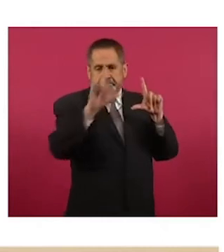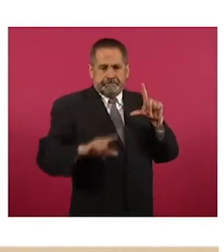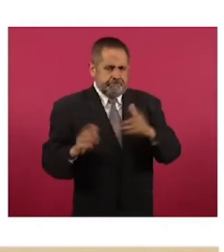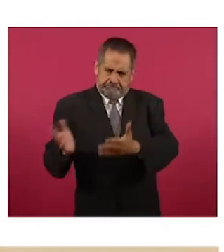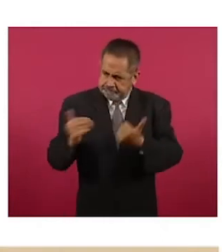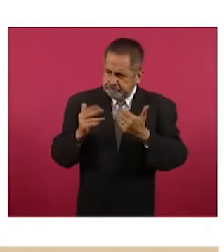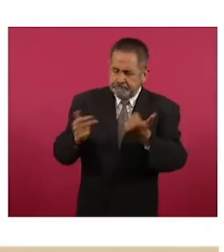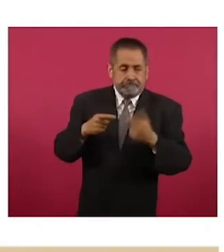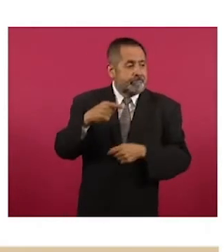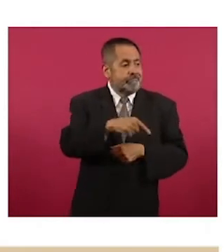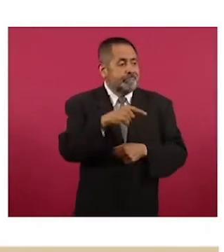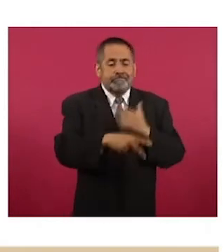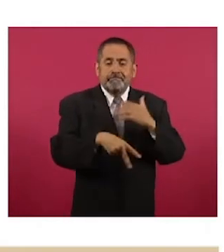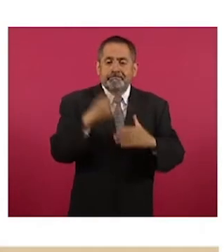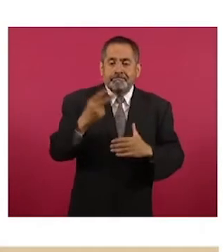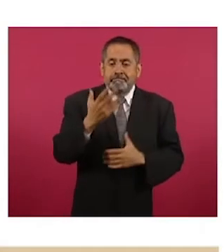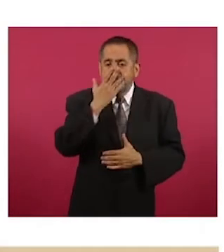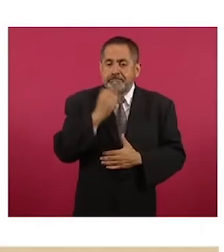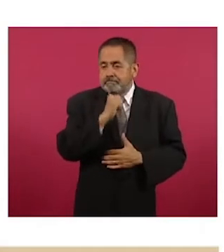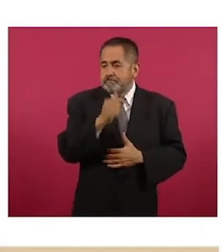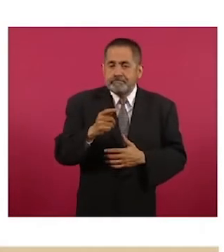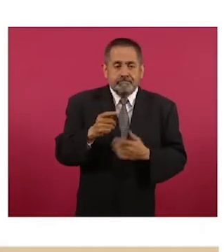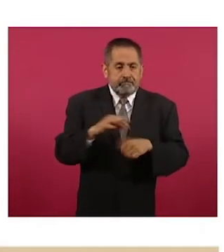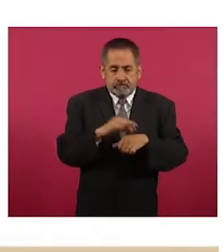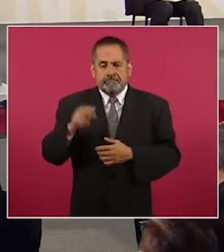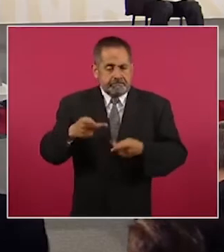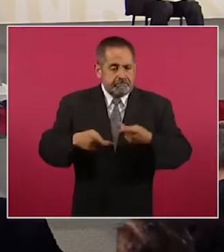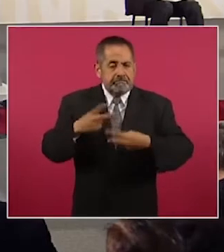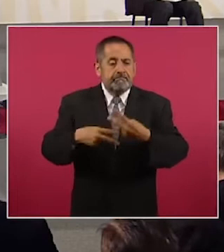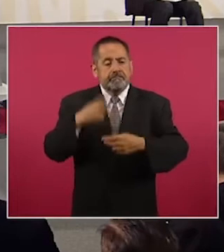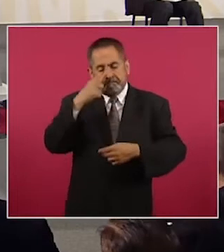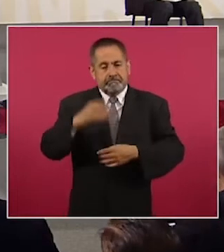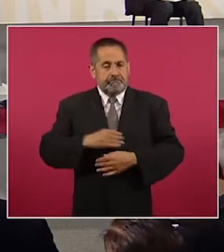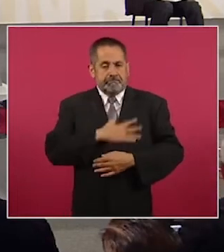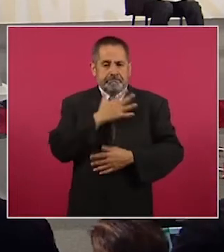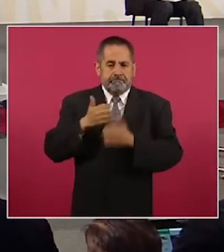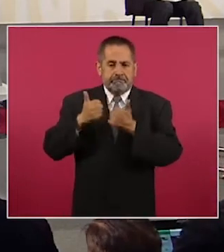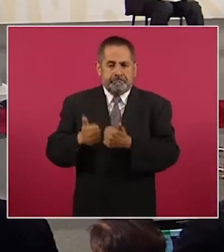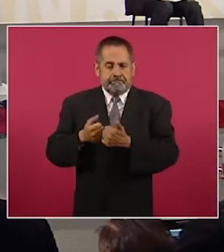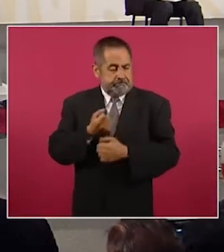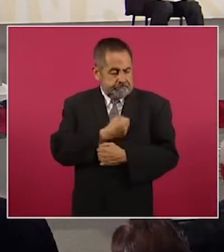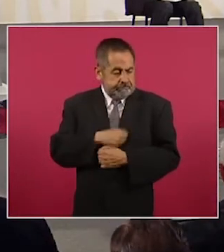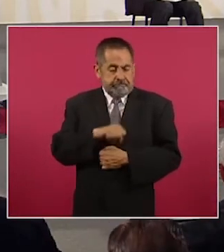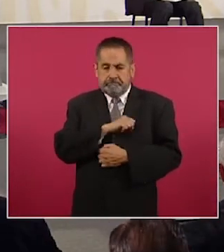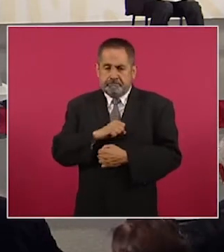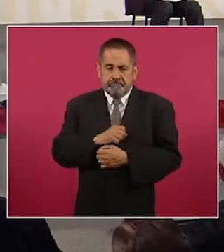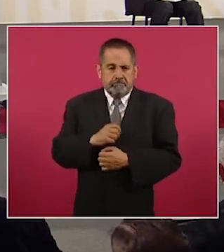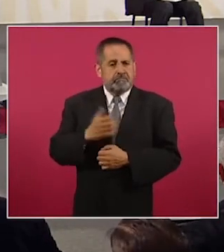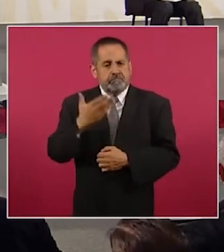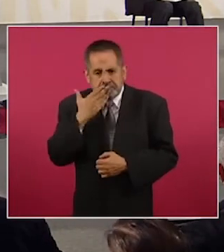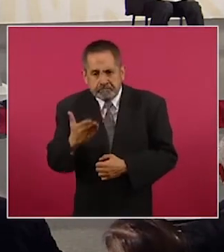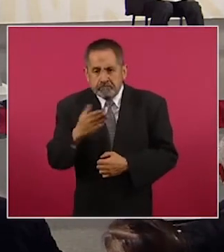a través del director general del inss o de robledo aburto una convocatoria para reclutar a médicas y médicos especialistas mexicanos